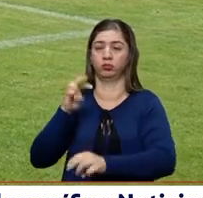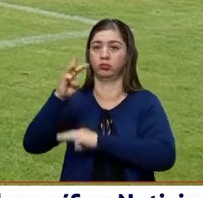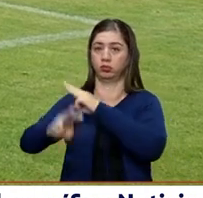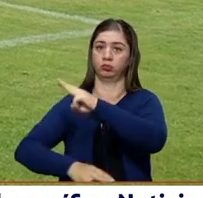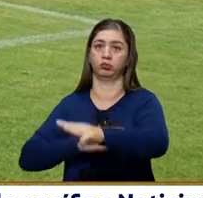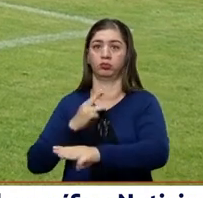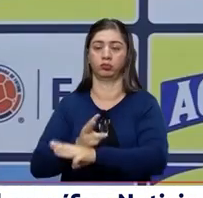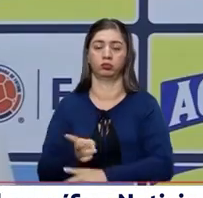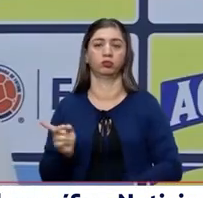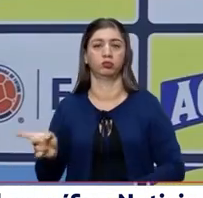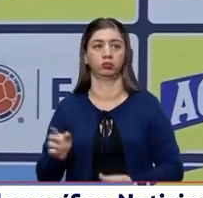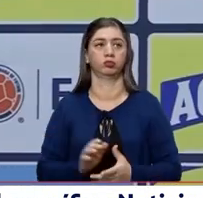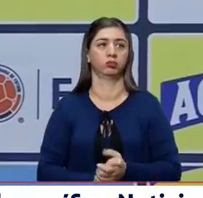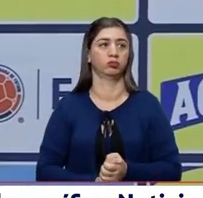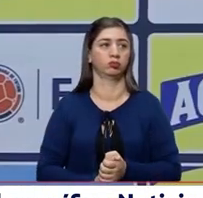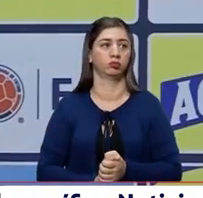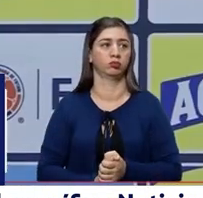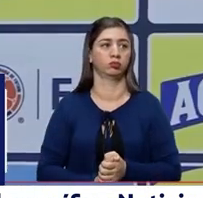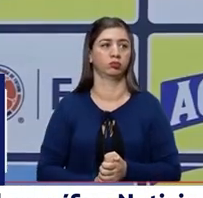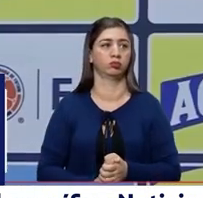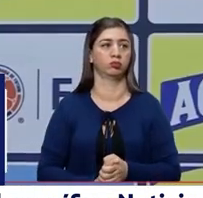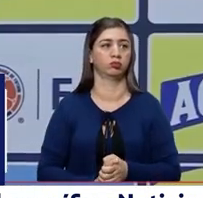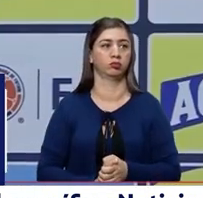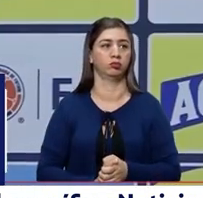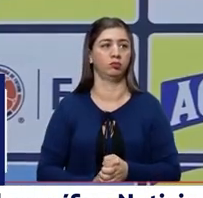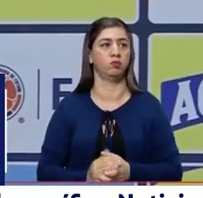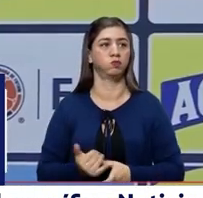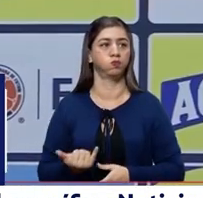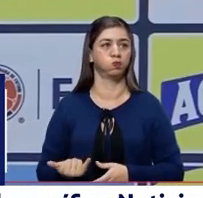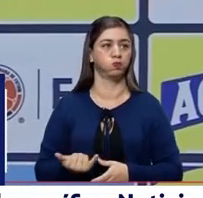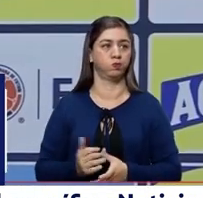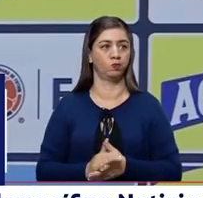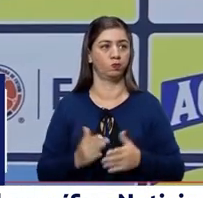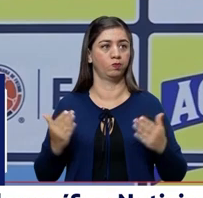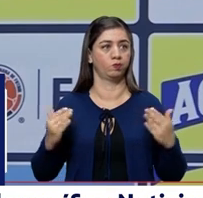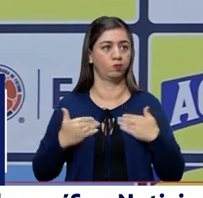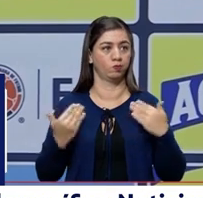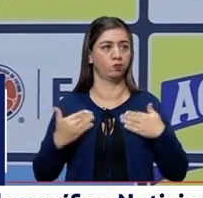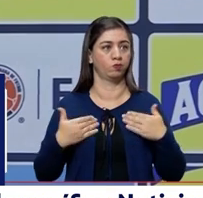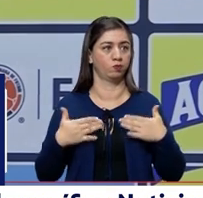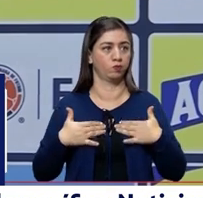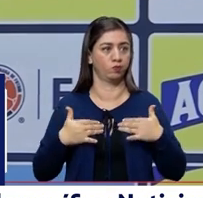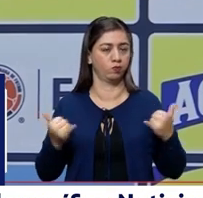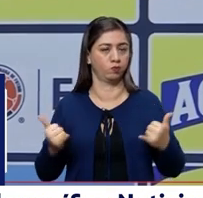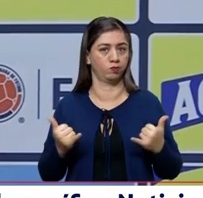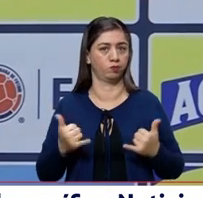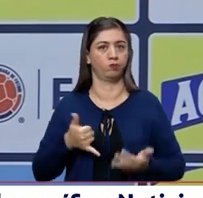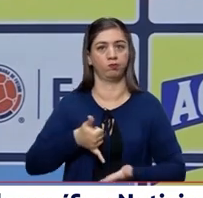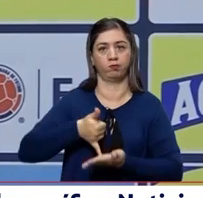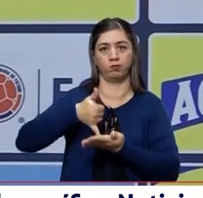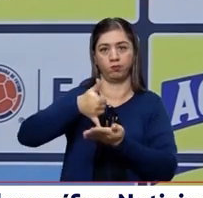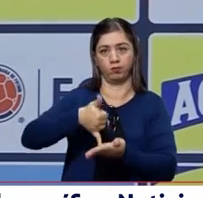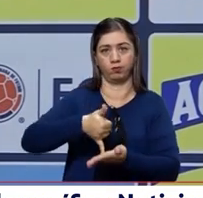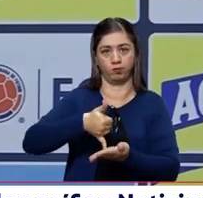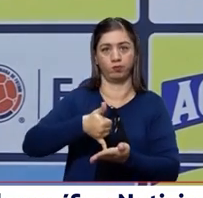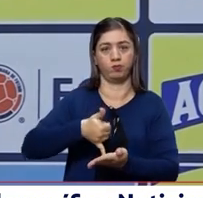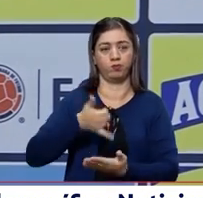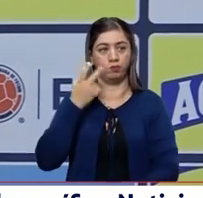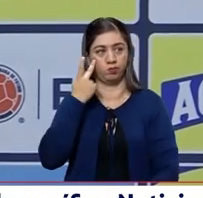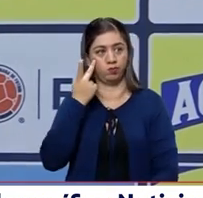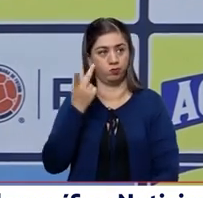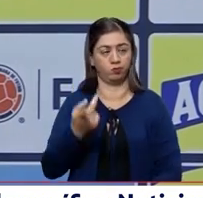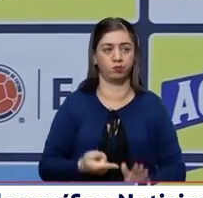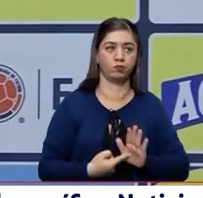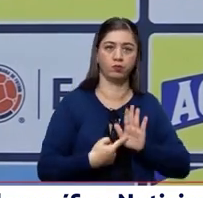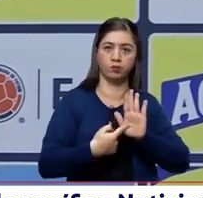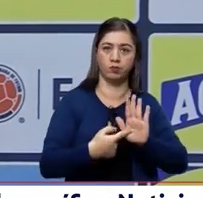Las expectativas de todos son muy altas, la verdad estamos muy contentos por este lindo torneo. Sé que vamos a demostrar